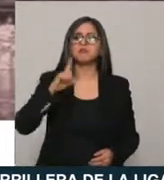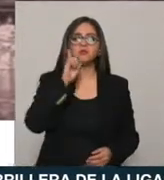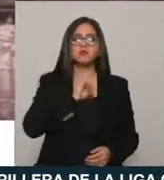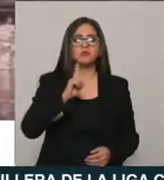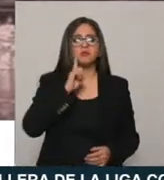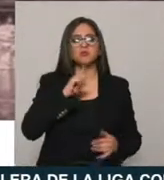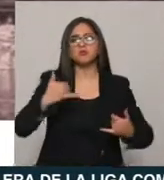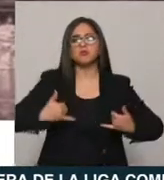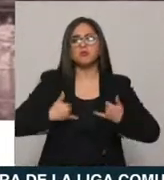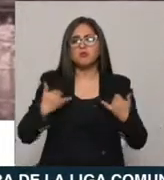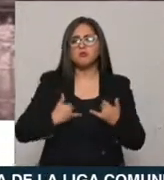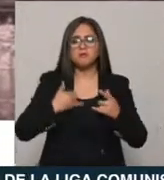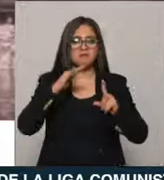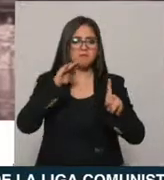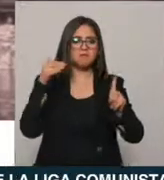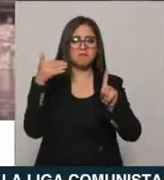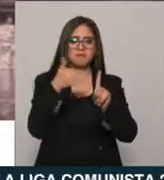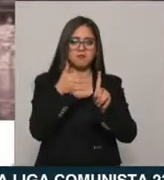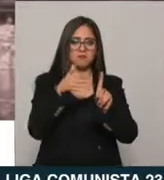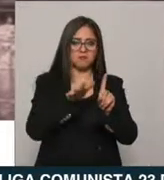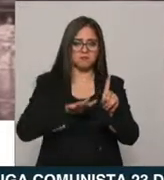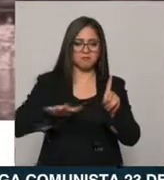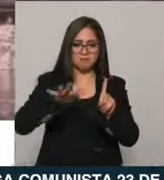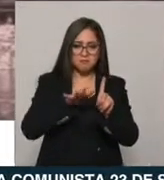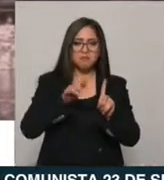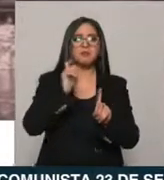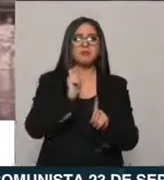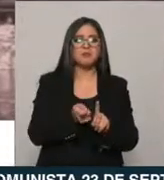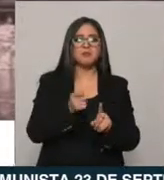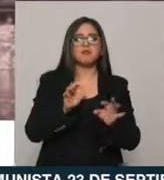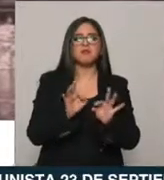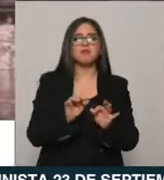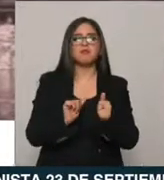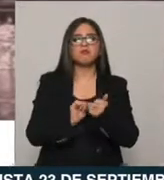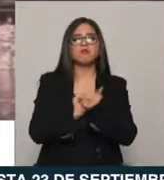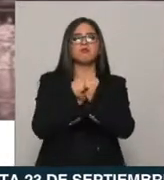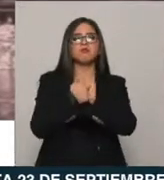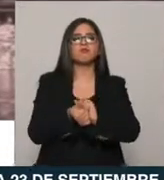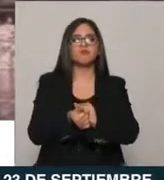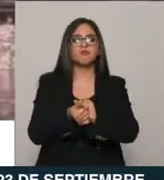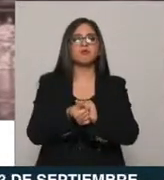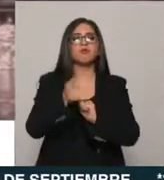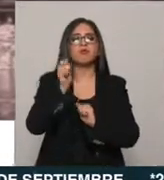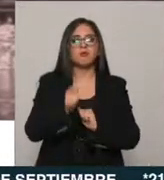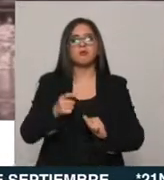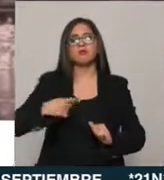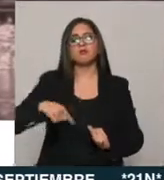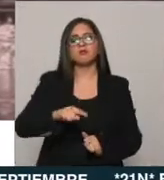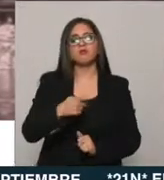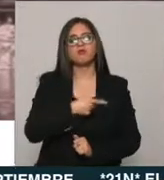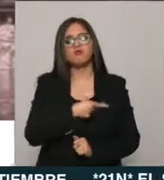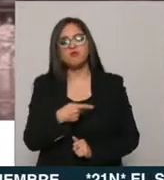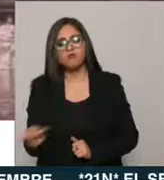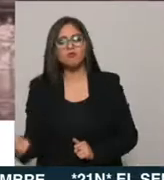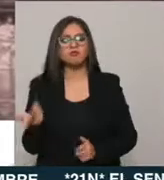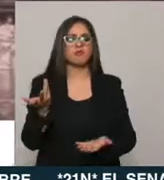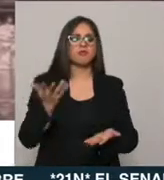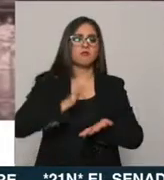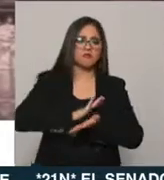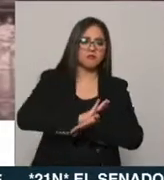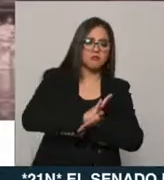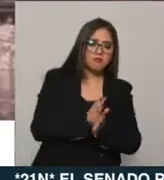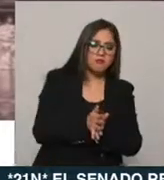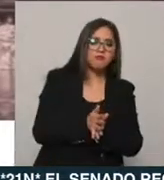especial estoy hablando de adolescentes mujeres, pagan el precio todavía de la pobreza, de la marginación,